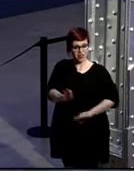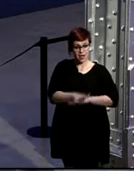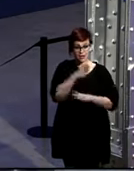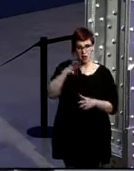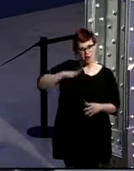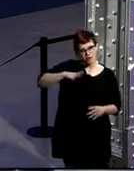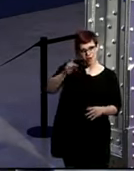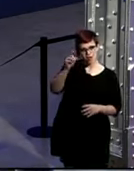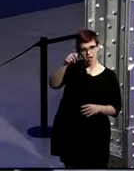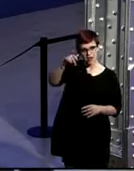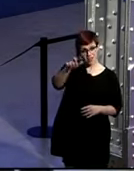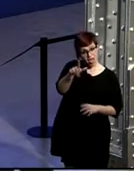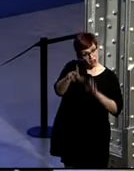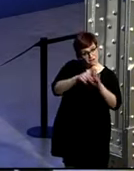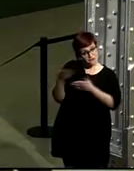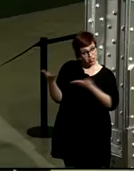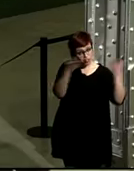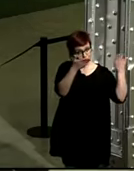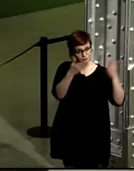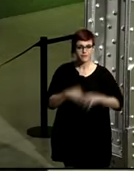hablar contigo. ¿Entra el vídeo?